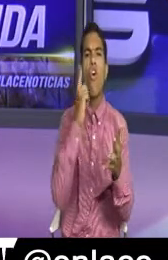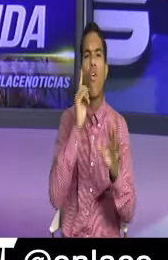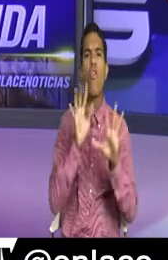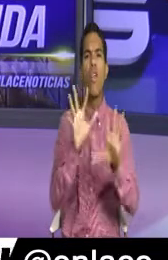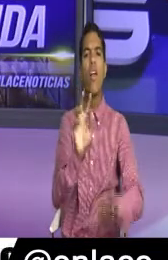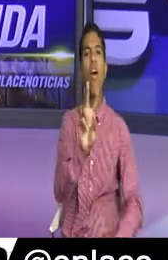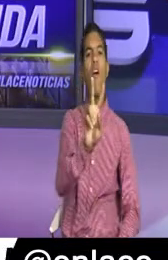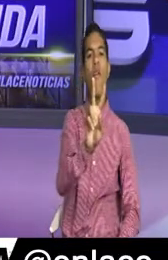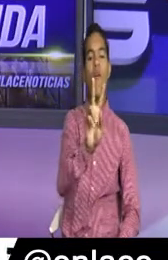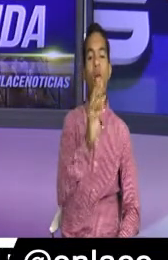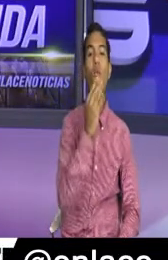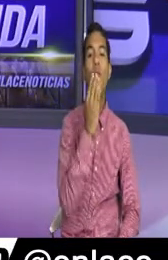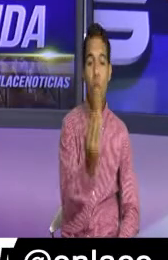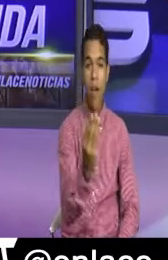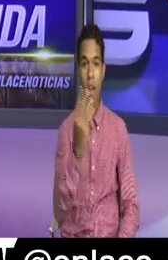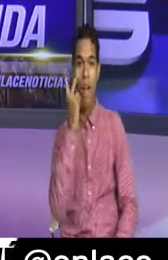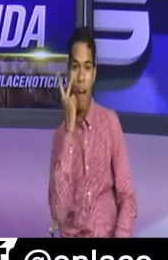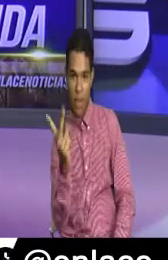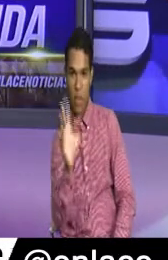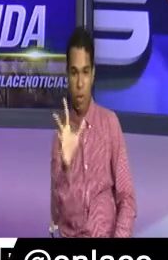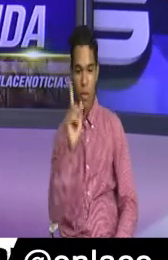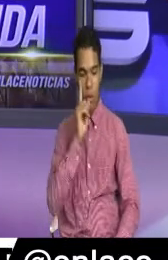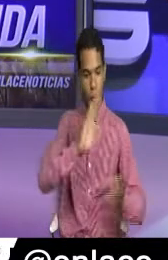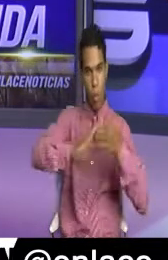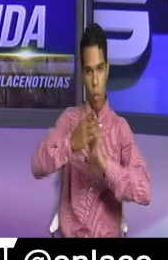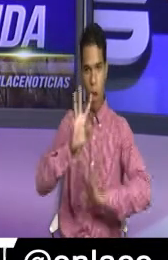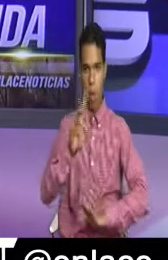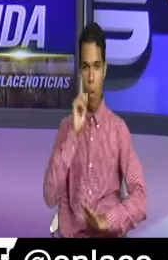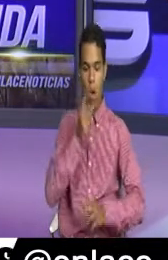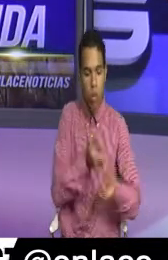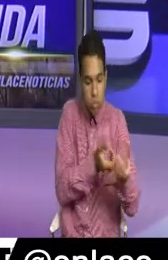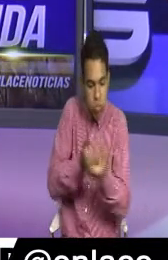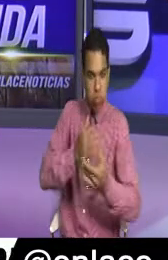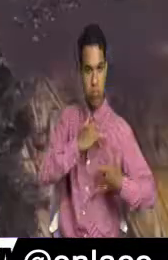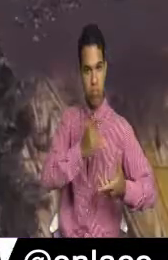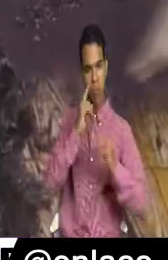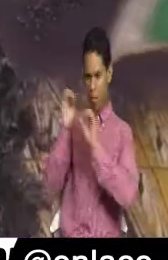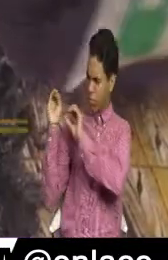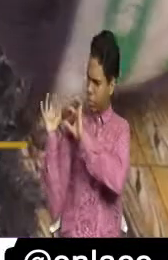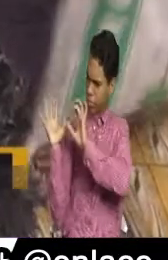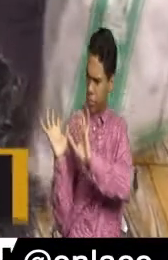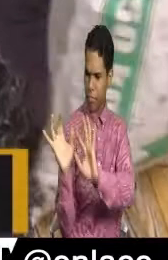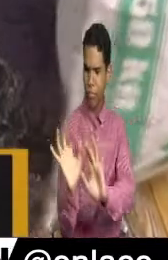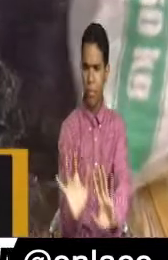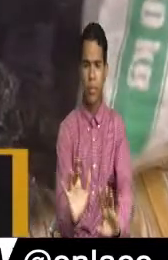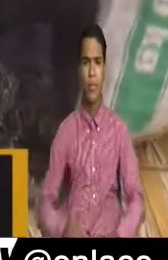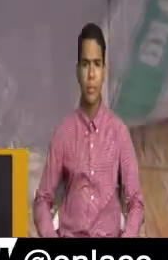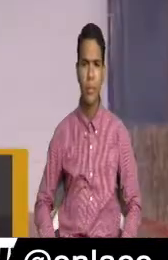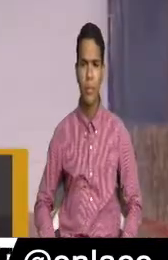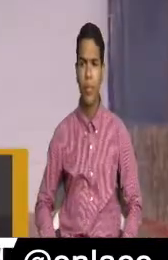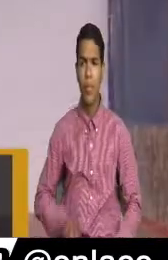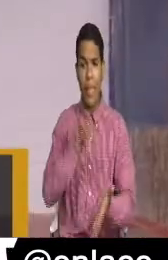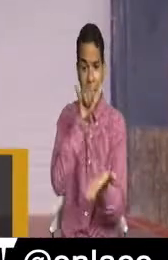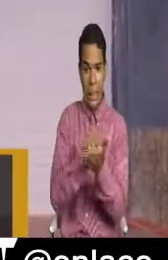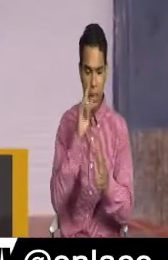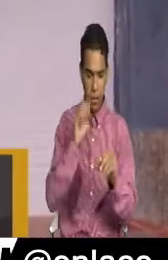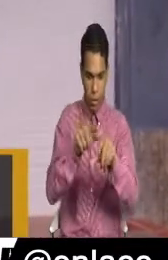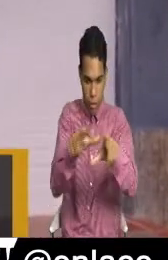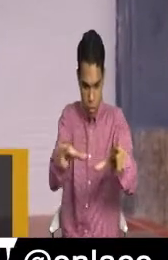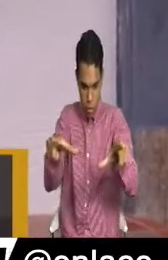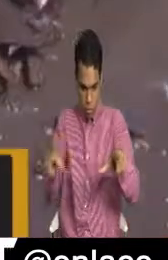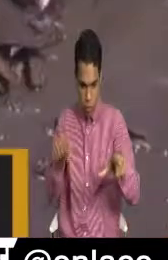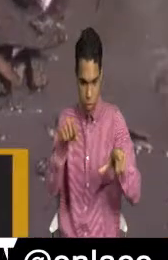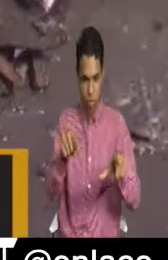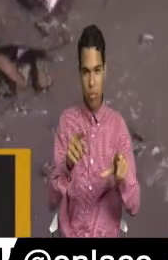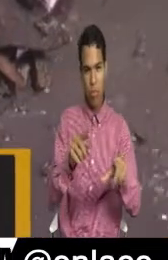de la ciudad. Los bomberos voluntarios atendieron esta emergencia. Así quedó lo que sería el llamado cuarto de San Alejo de esta vivienda